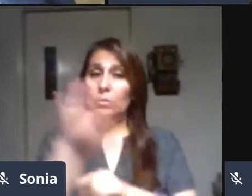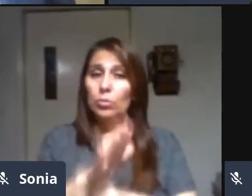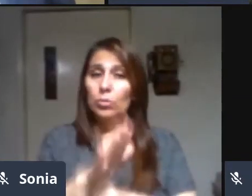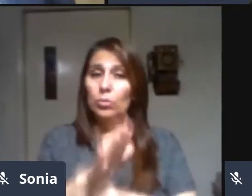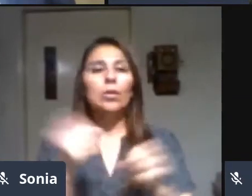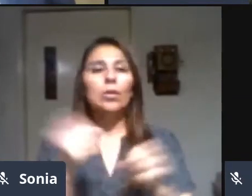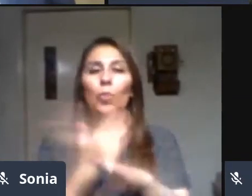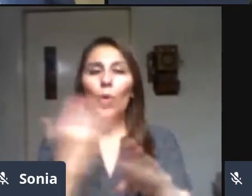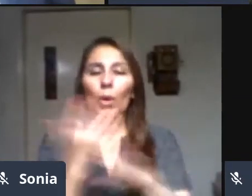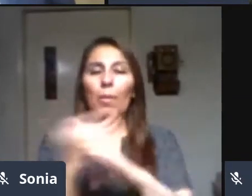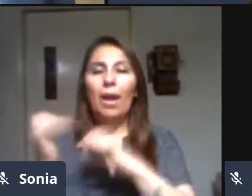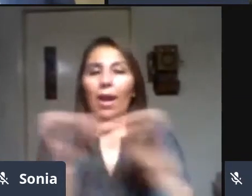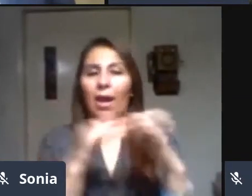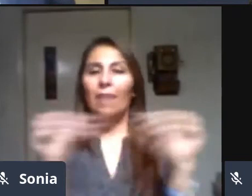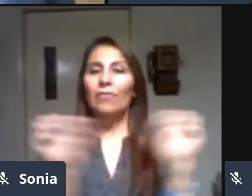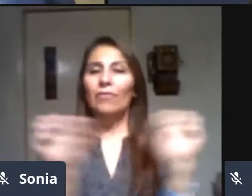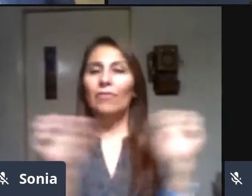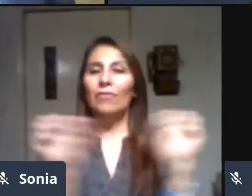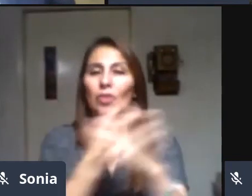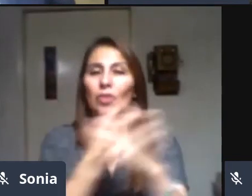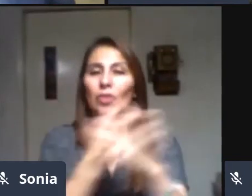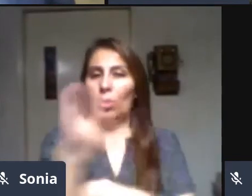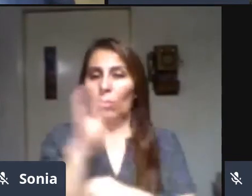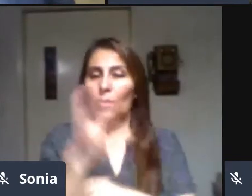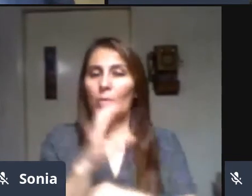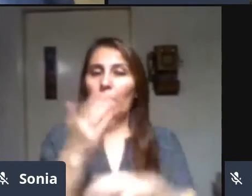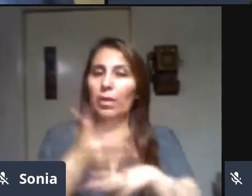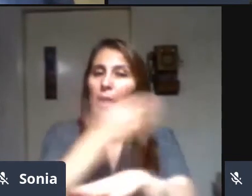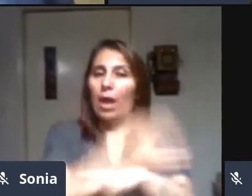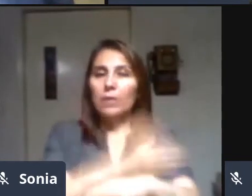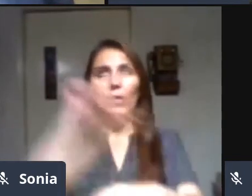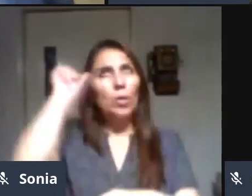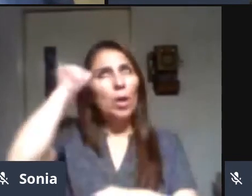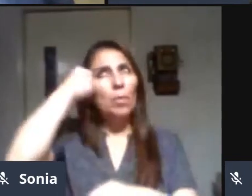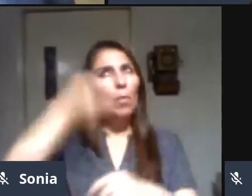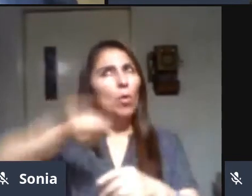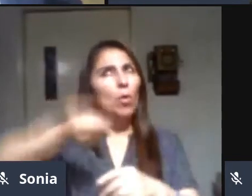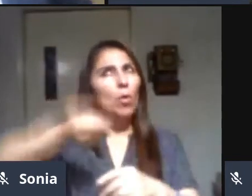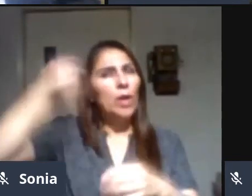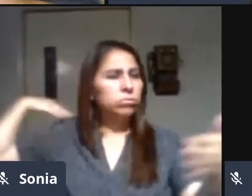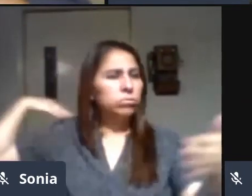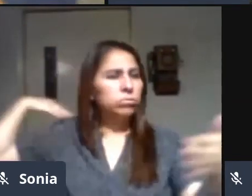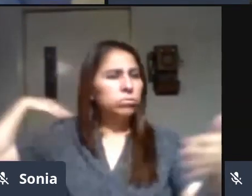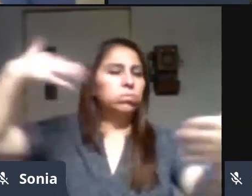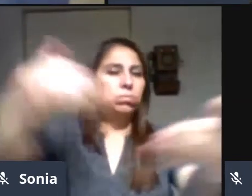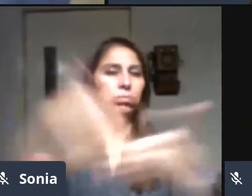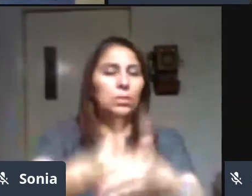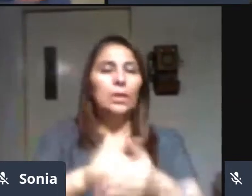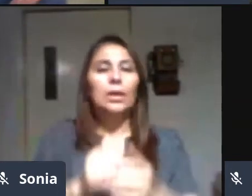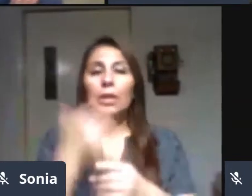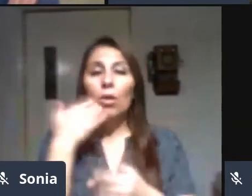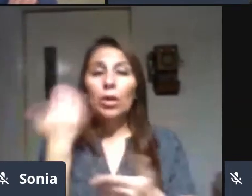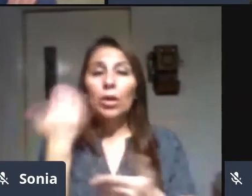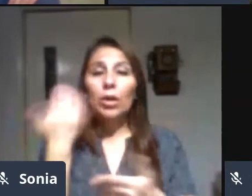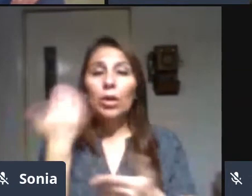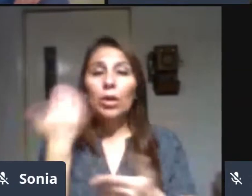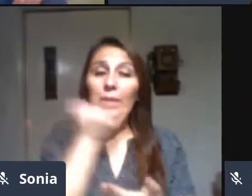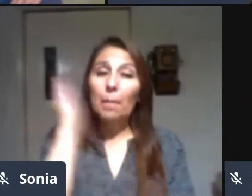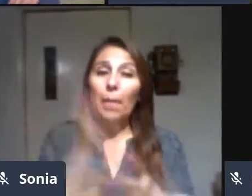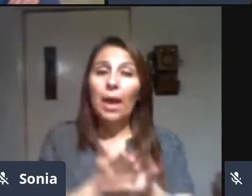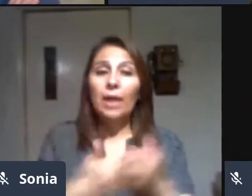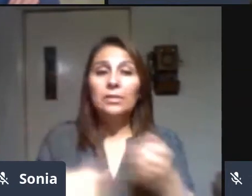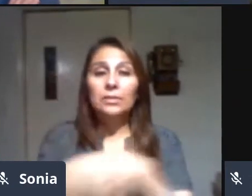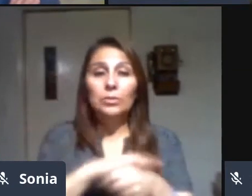persistente de una memoria larga a la memoria reciente de lo que han tenido que vivir nuestras comunidades indígenas